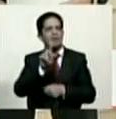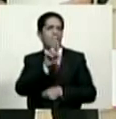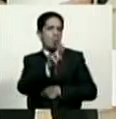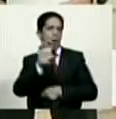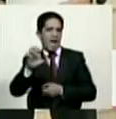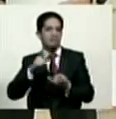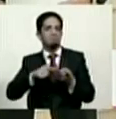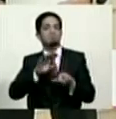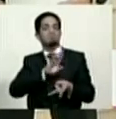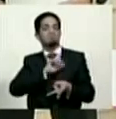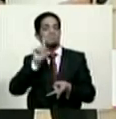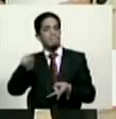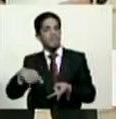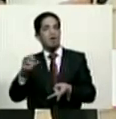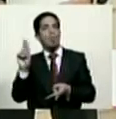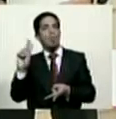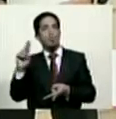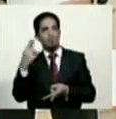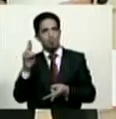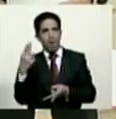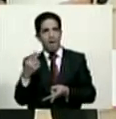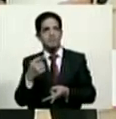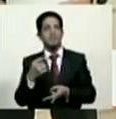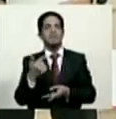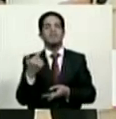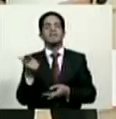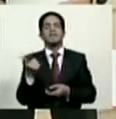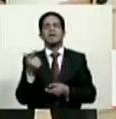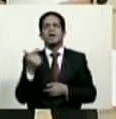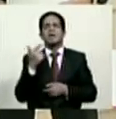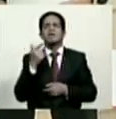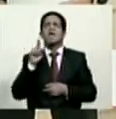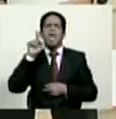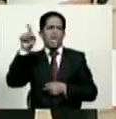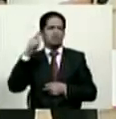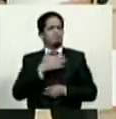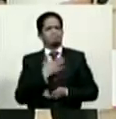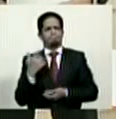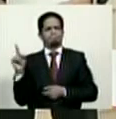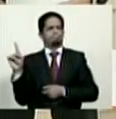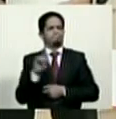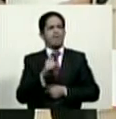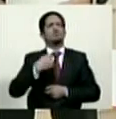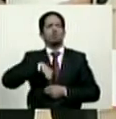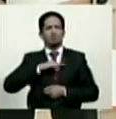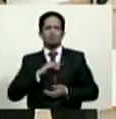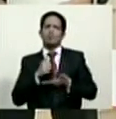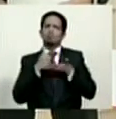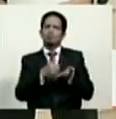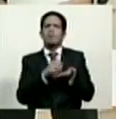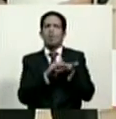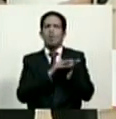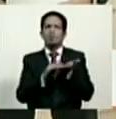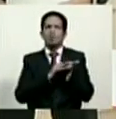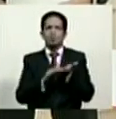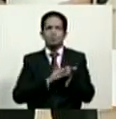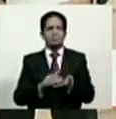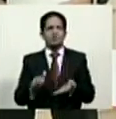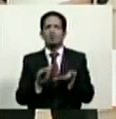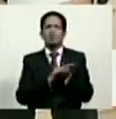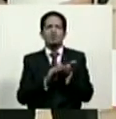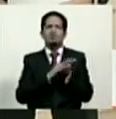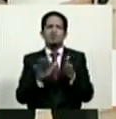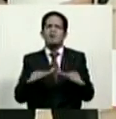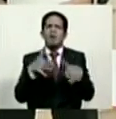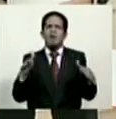Uruguay, pretenden presentarse como los grandes solucionadores de los problemas de Venezuela. La gran solución para